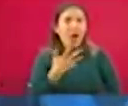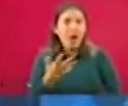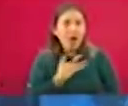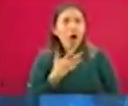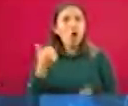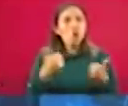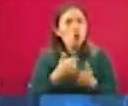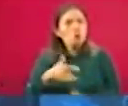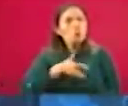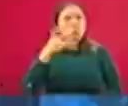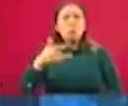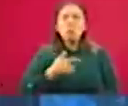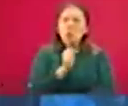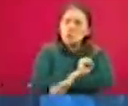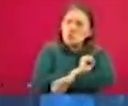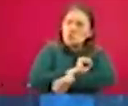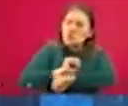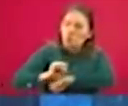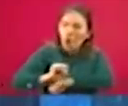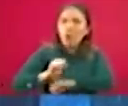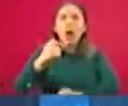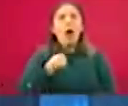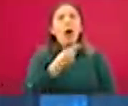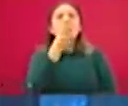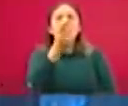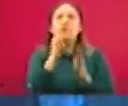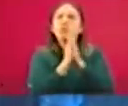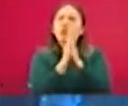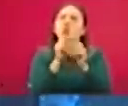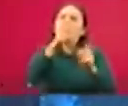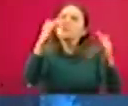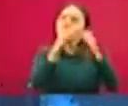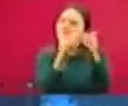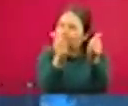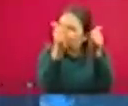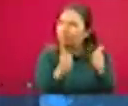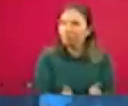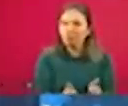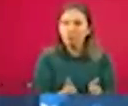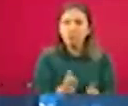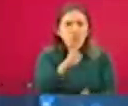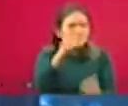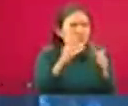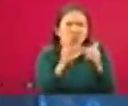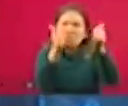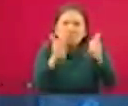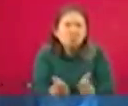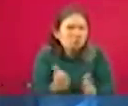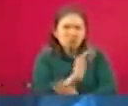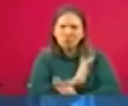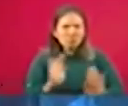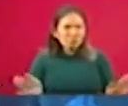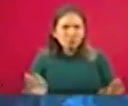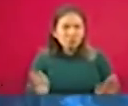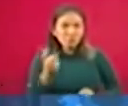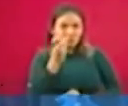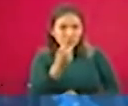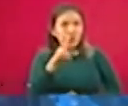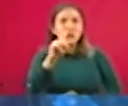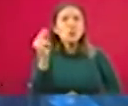las que están directamente reconocibles por confirmación de laboratorio. Ahora, dice el periódico El